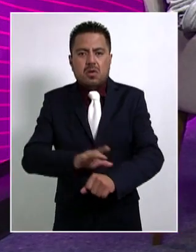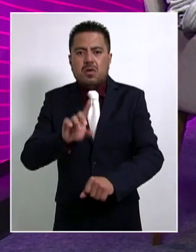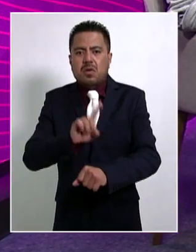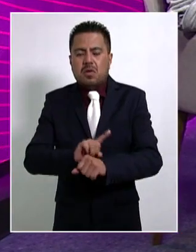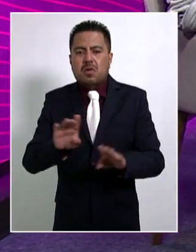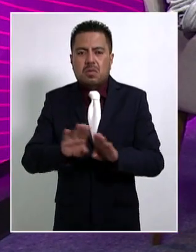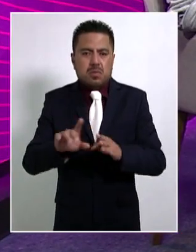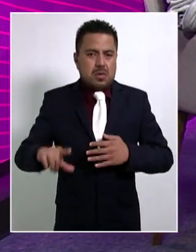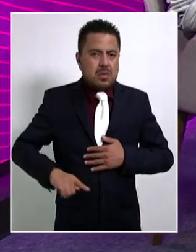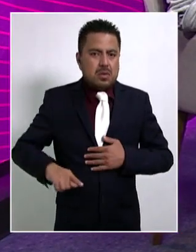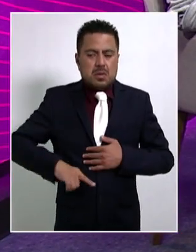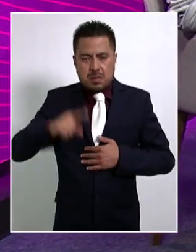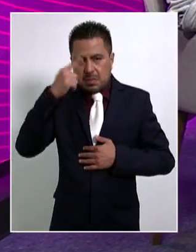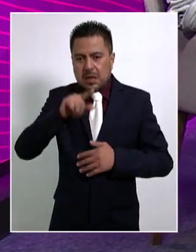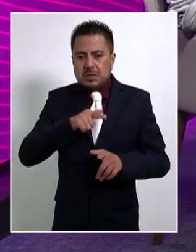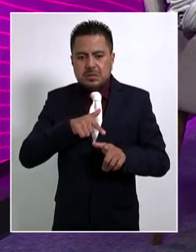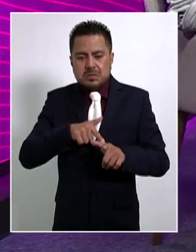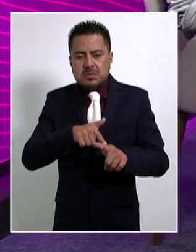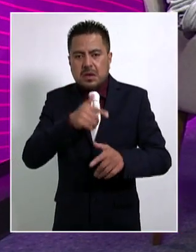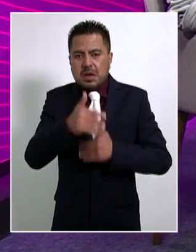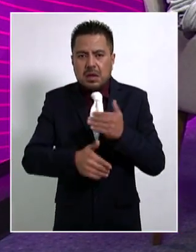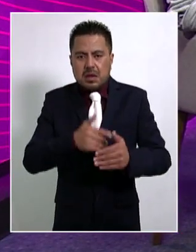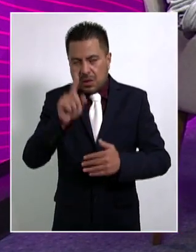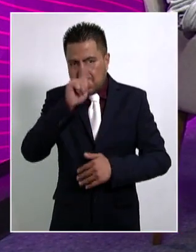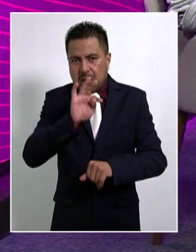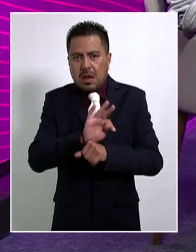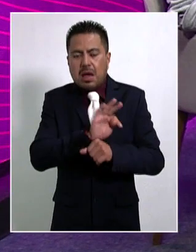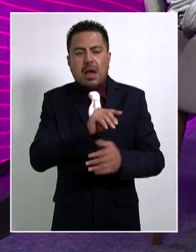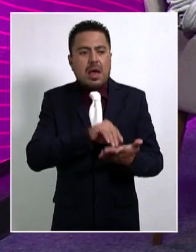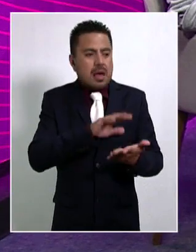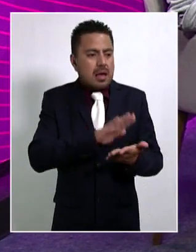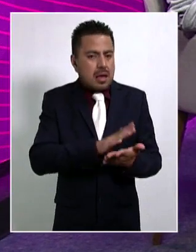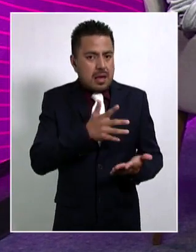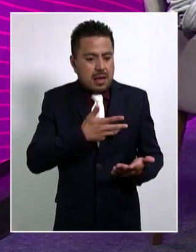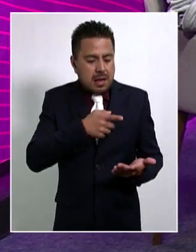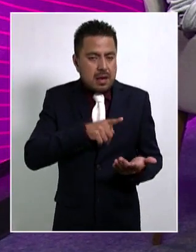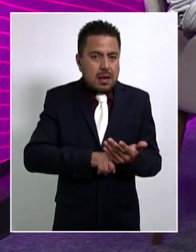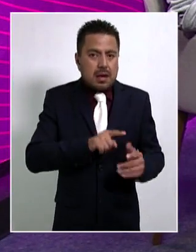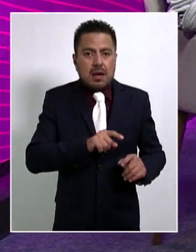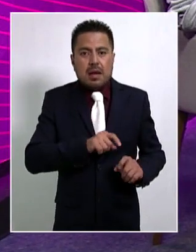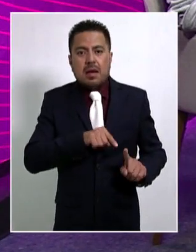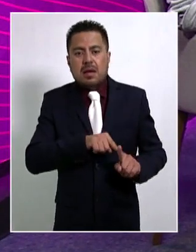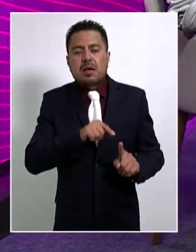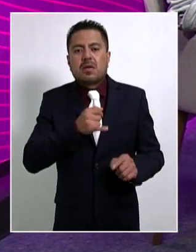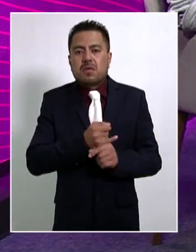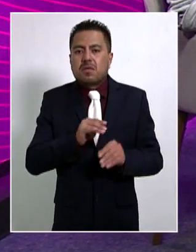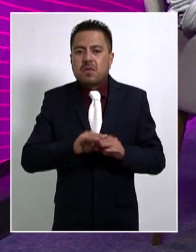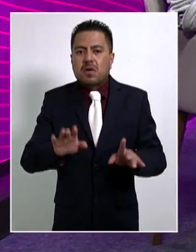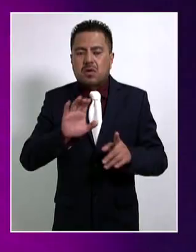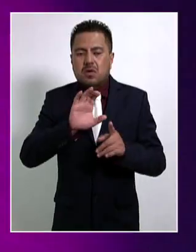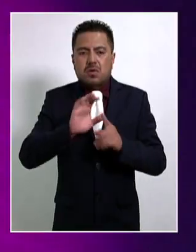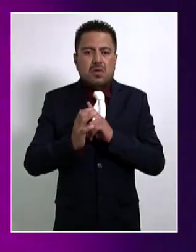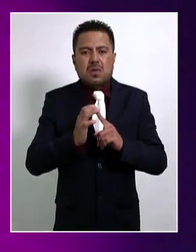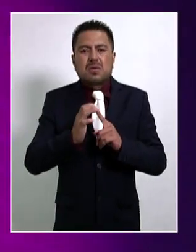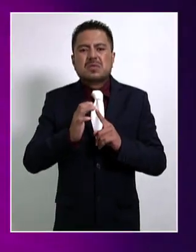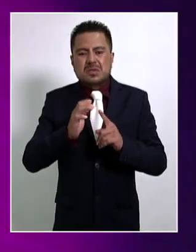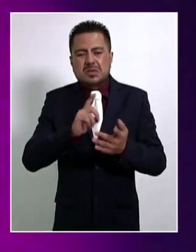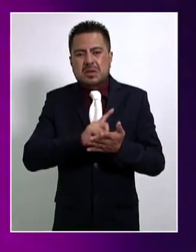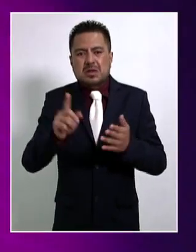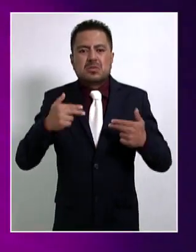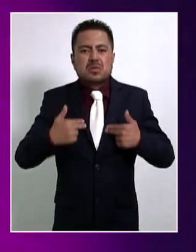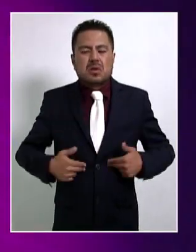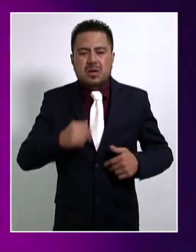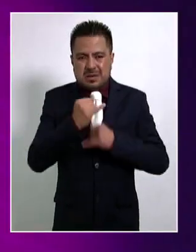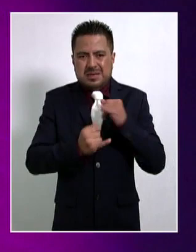las autoridades para seguir recomendaciones que ya existen, que ya hay, ¿no? Los informes de la Comisión Interamericana de Derechos